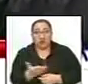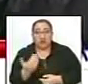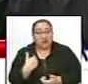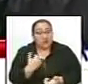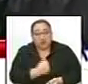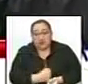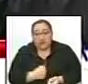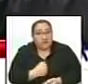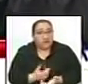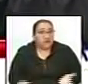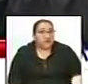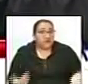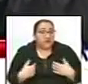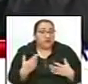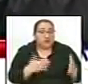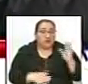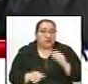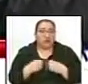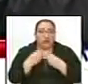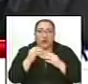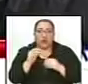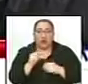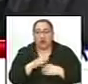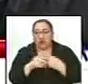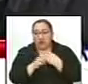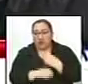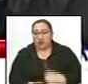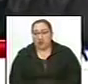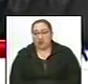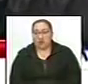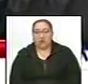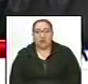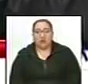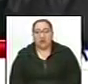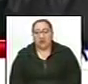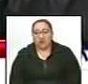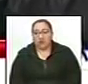lo lamento. A mí me interesa hablarle al país.